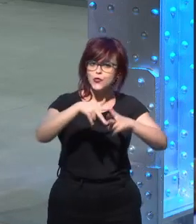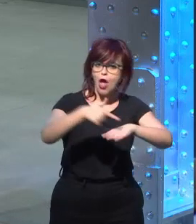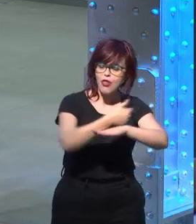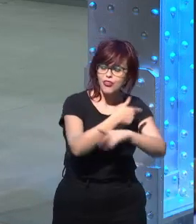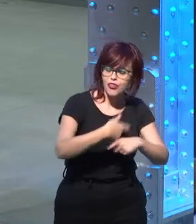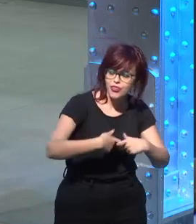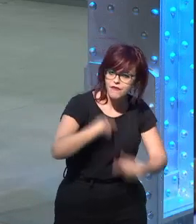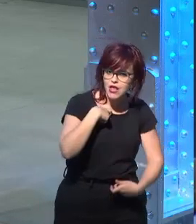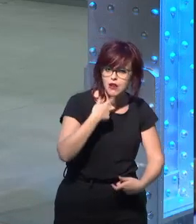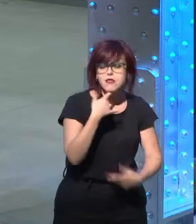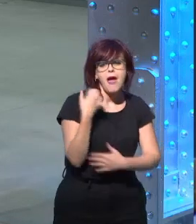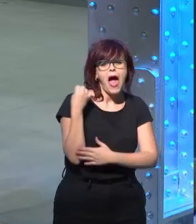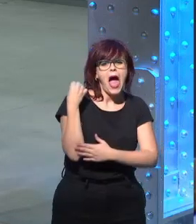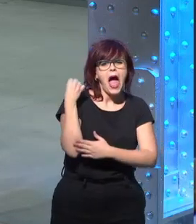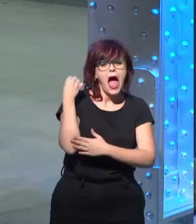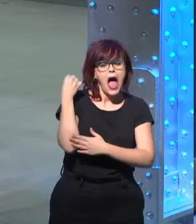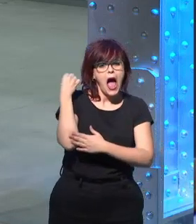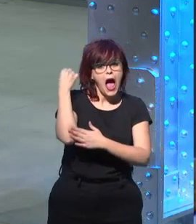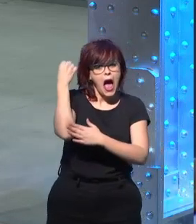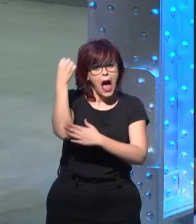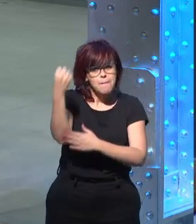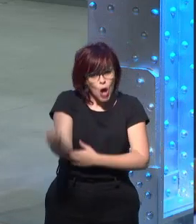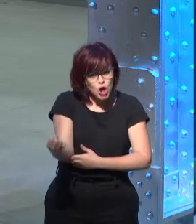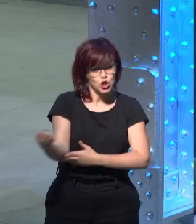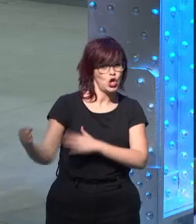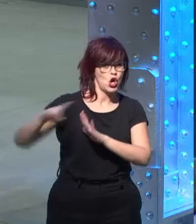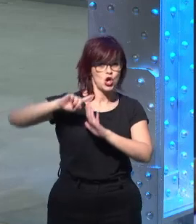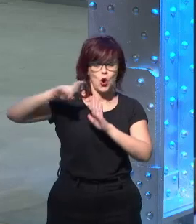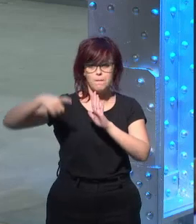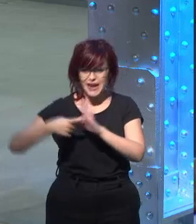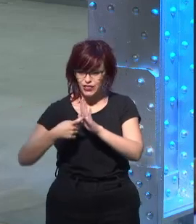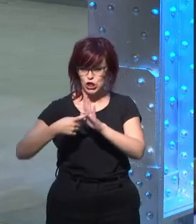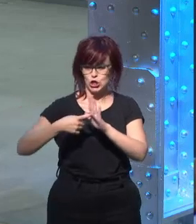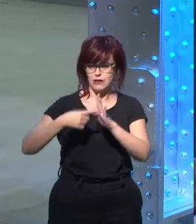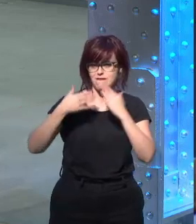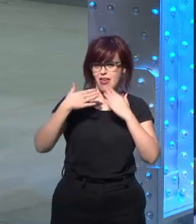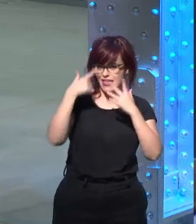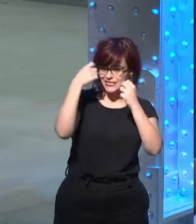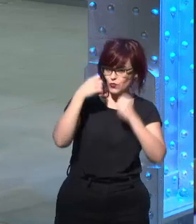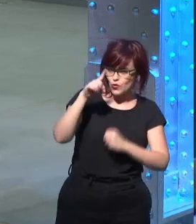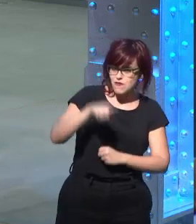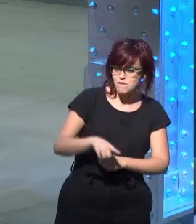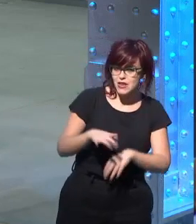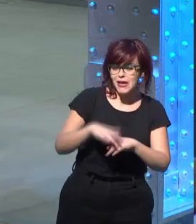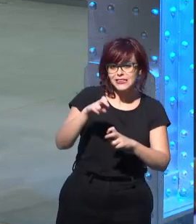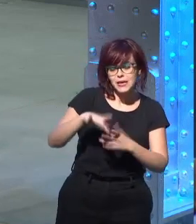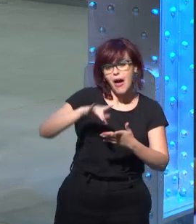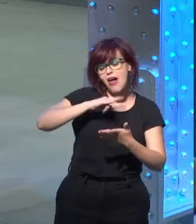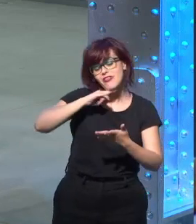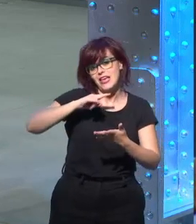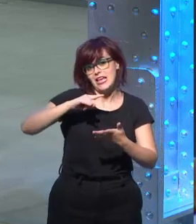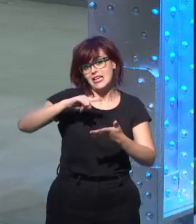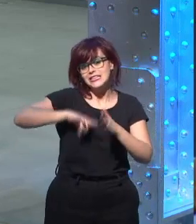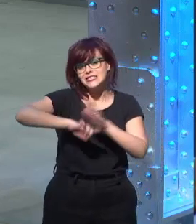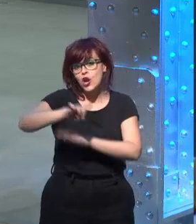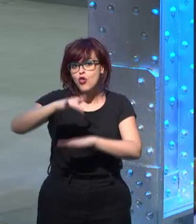apoyar con todas sus fuerzas y sus instituciones esta planificación del desarrollo digital para el